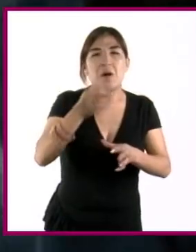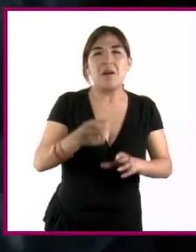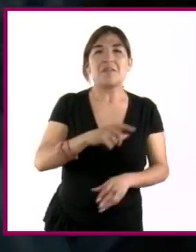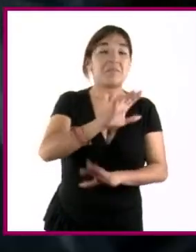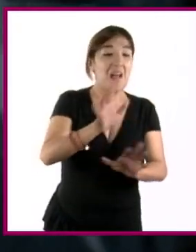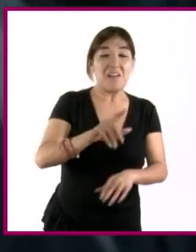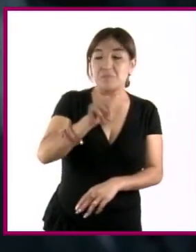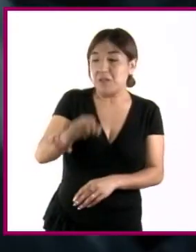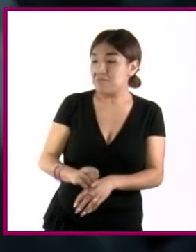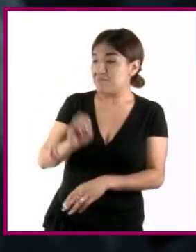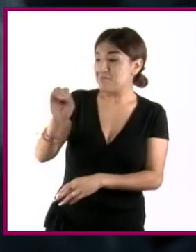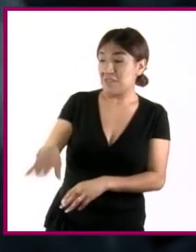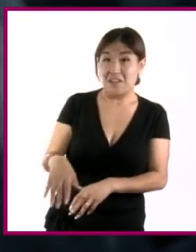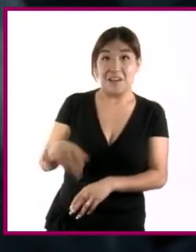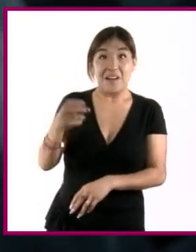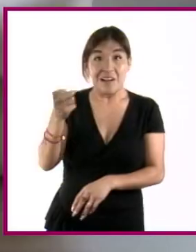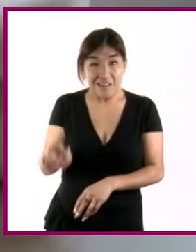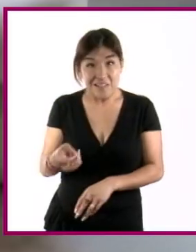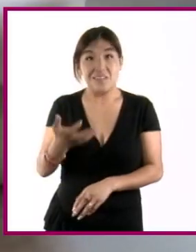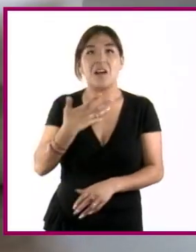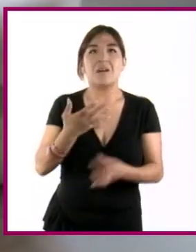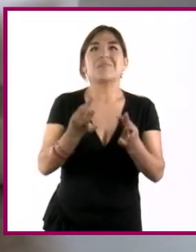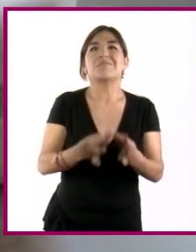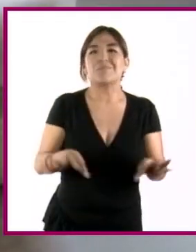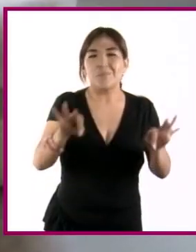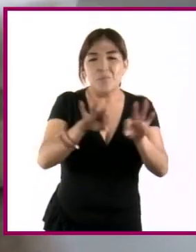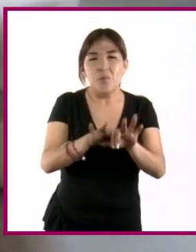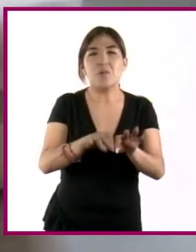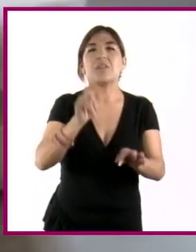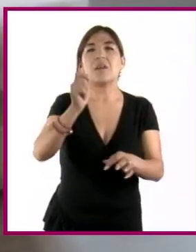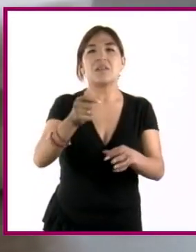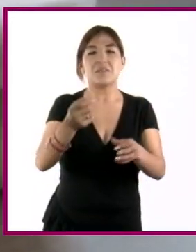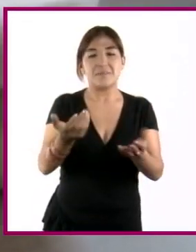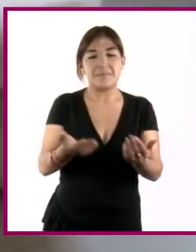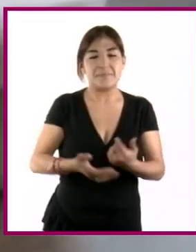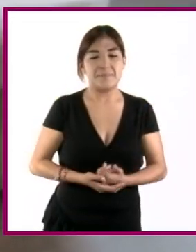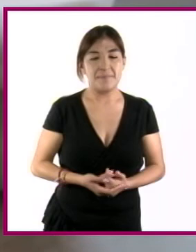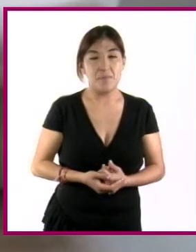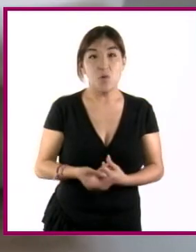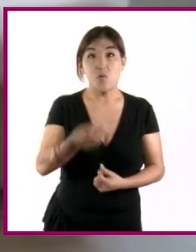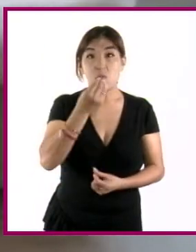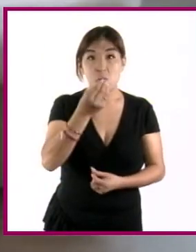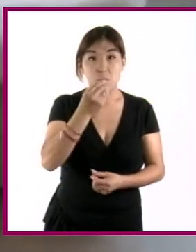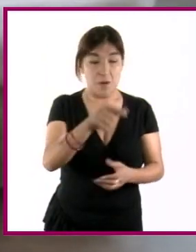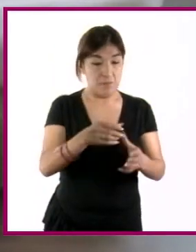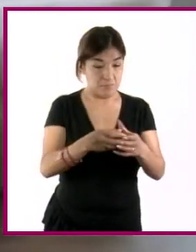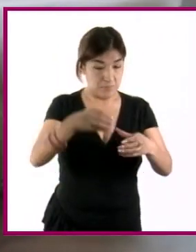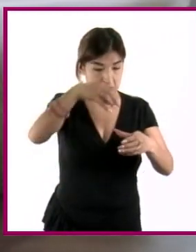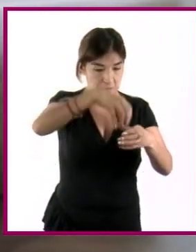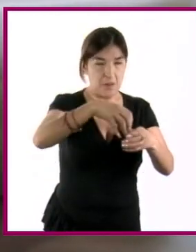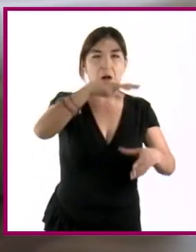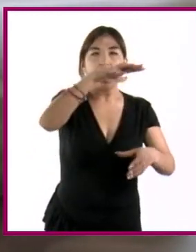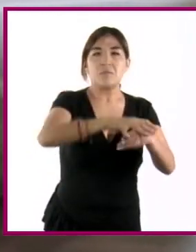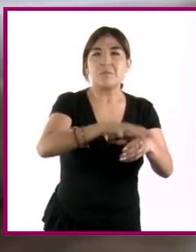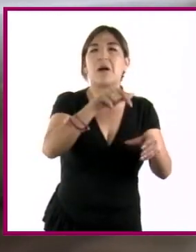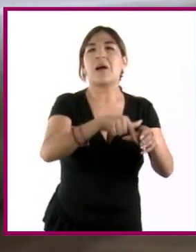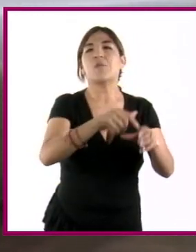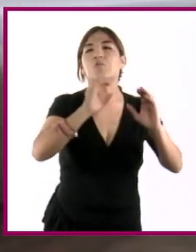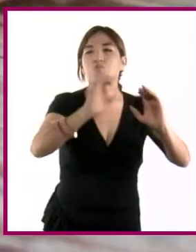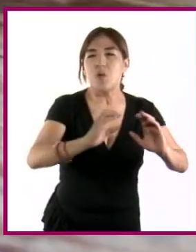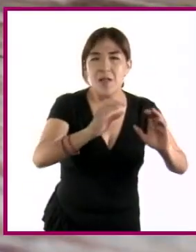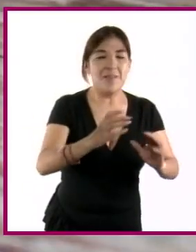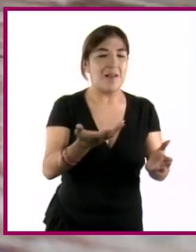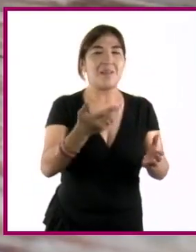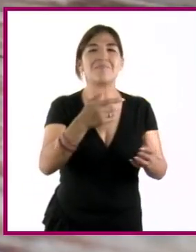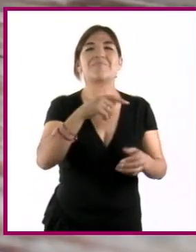ellos tienen un sentido importante. Los empaques que usamos en los alimentos permiten que se conserven, que se